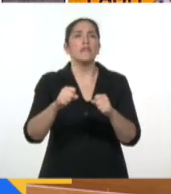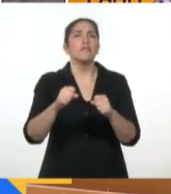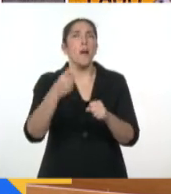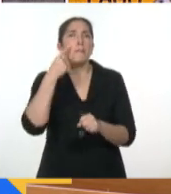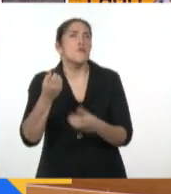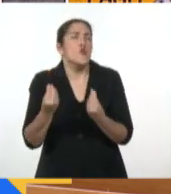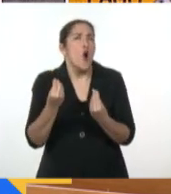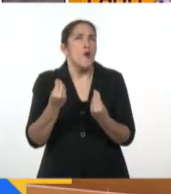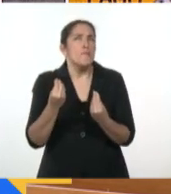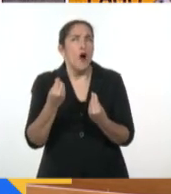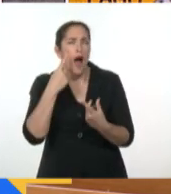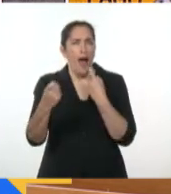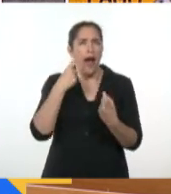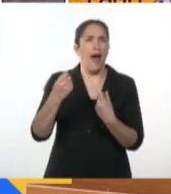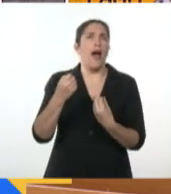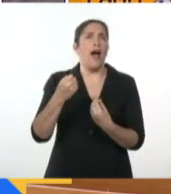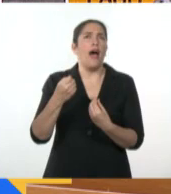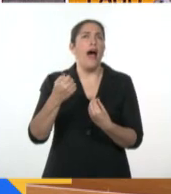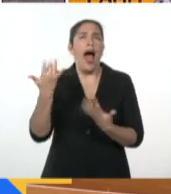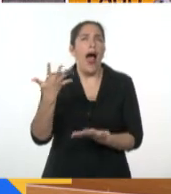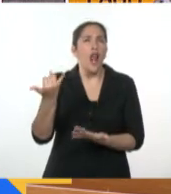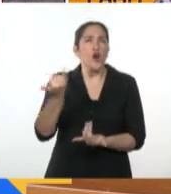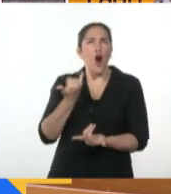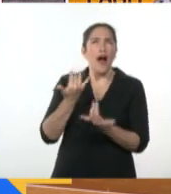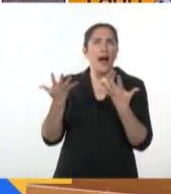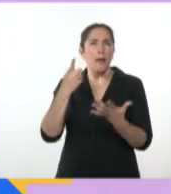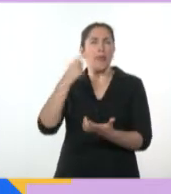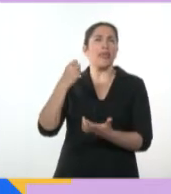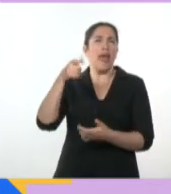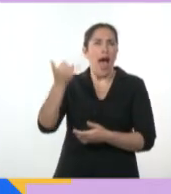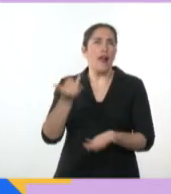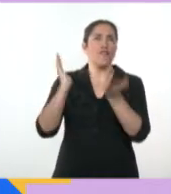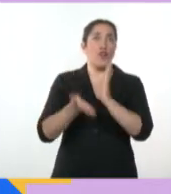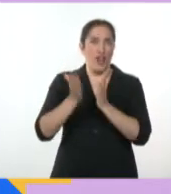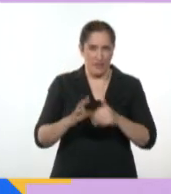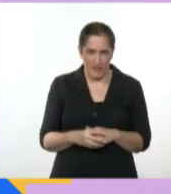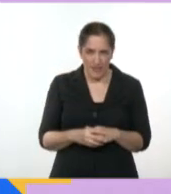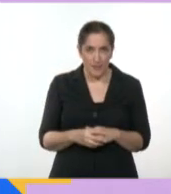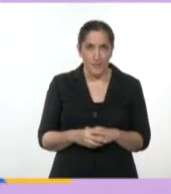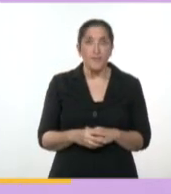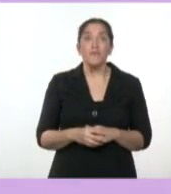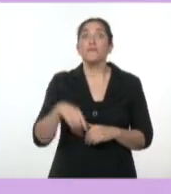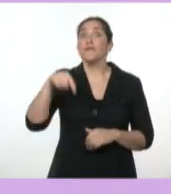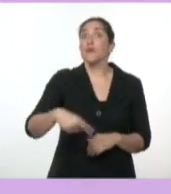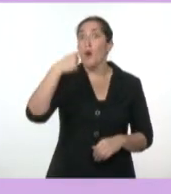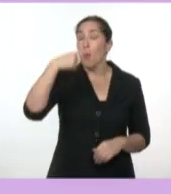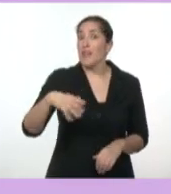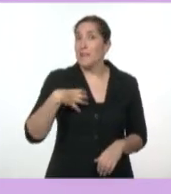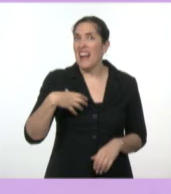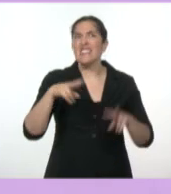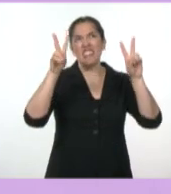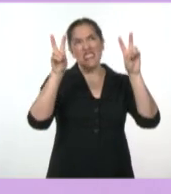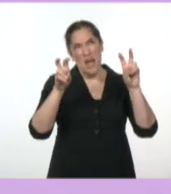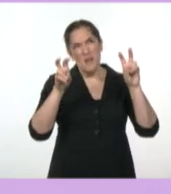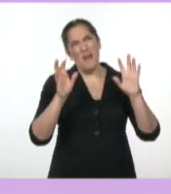prevenir. Decir, bueno, hay algo que aparece antes. Está muy bien. Bueno, Juli, es la última clase. La terminamos con un tema feo, pero